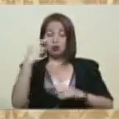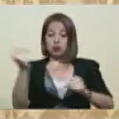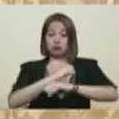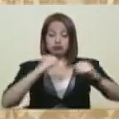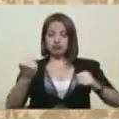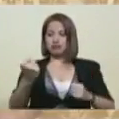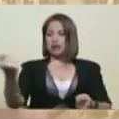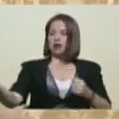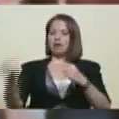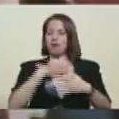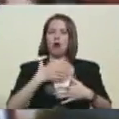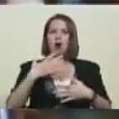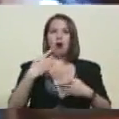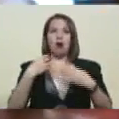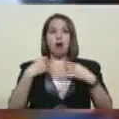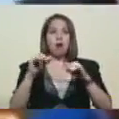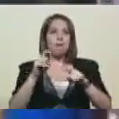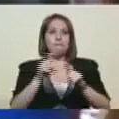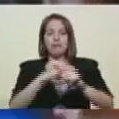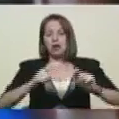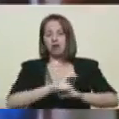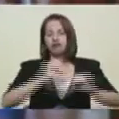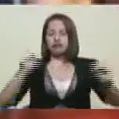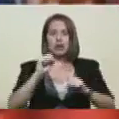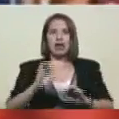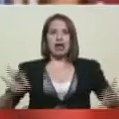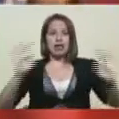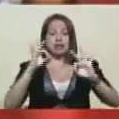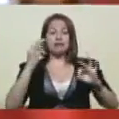lanzaron encima a mí. Gracias a Dios no explotó. Tengo